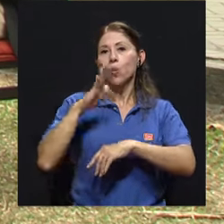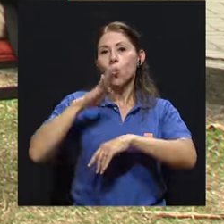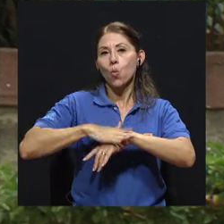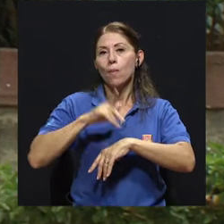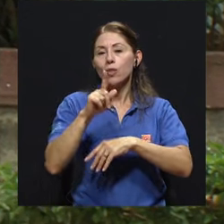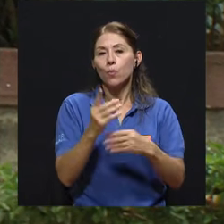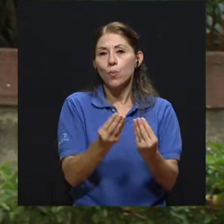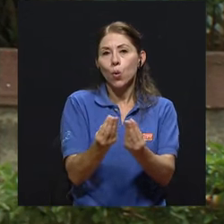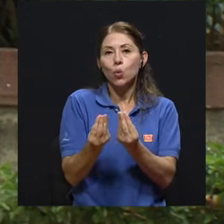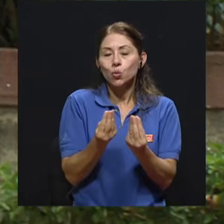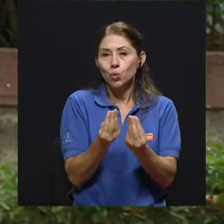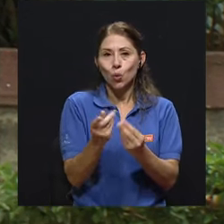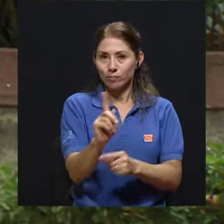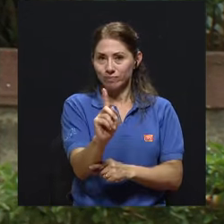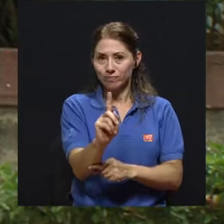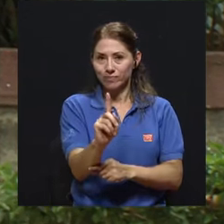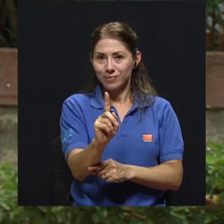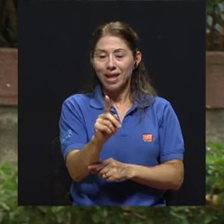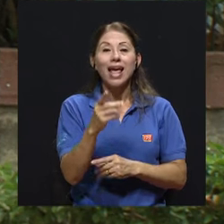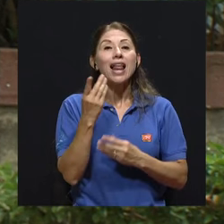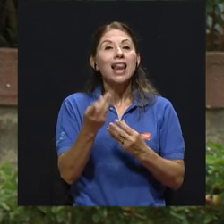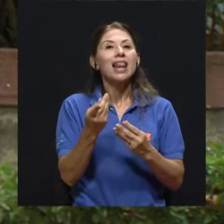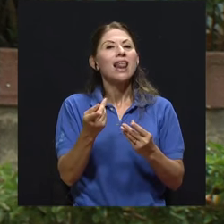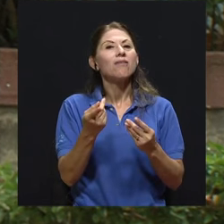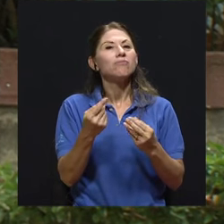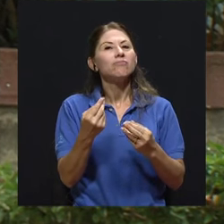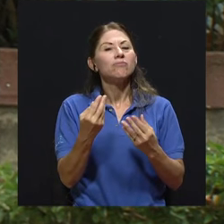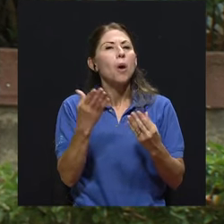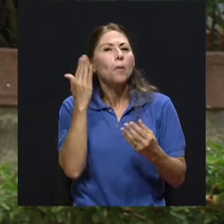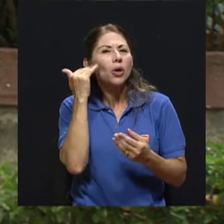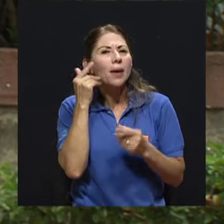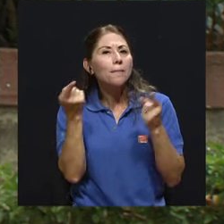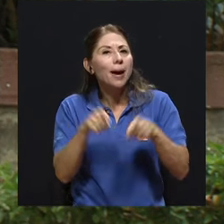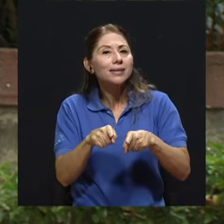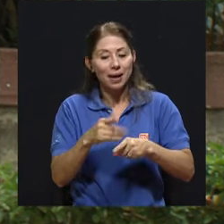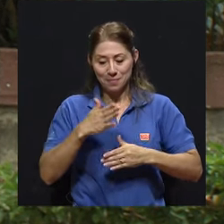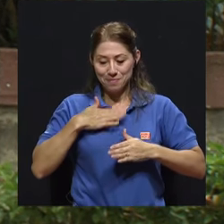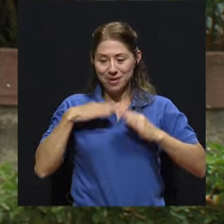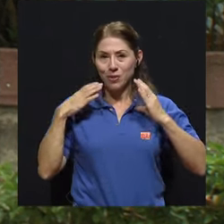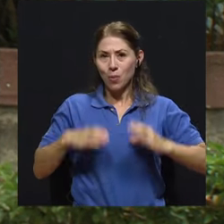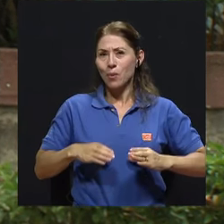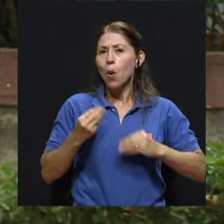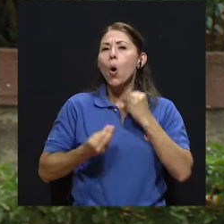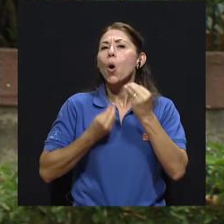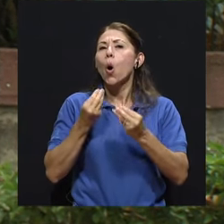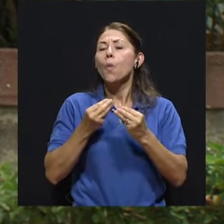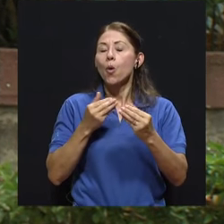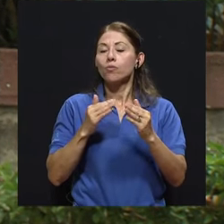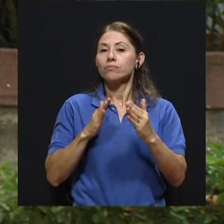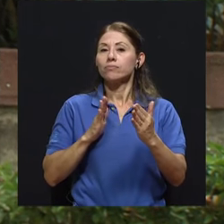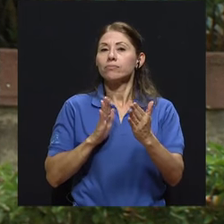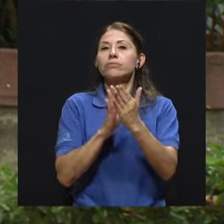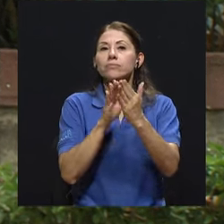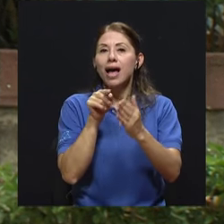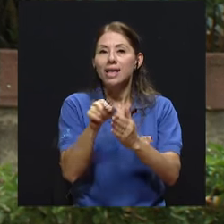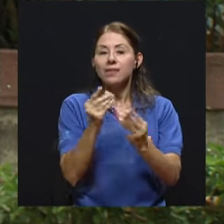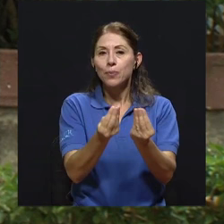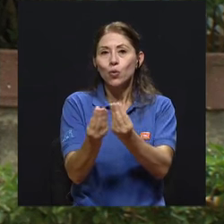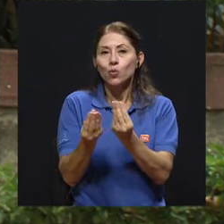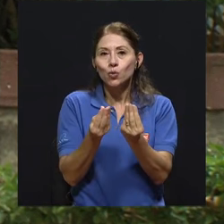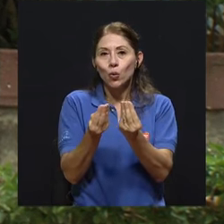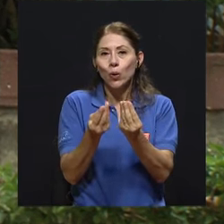producto. El responsable es la predisposición mía a reaccionar ante ese producto.